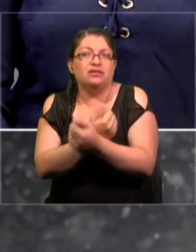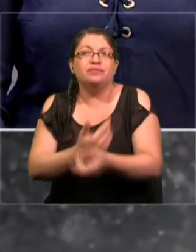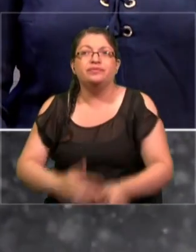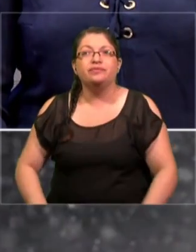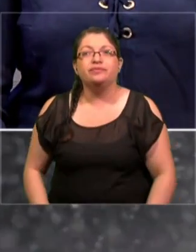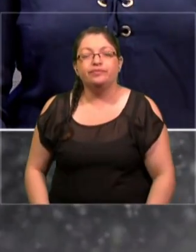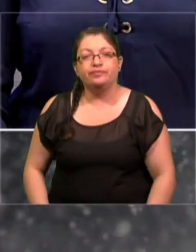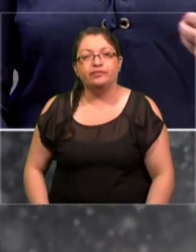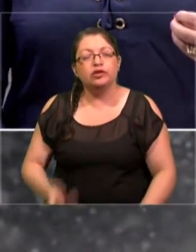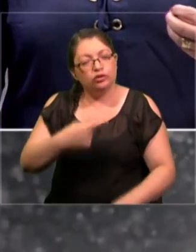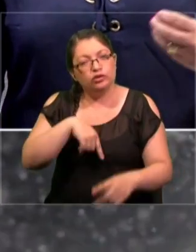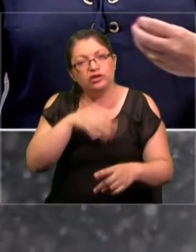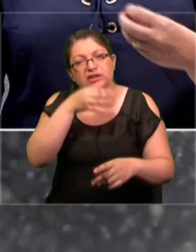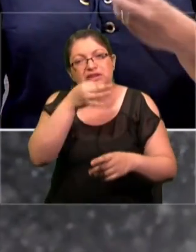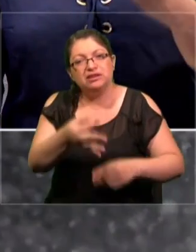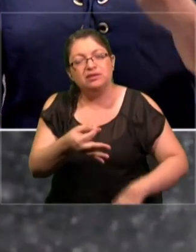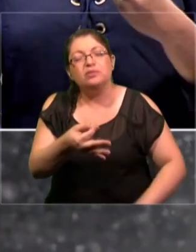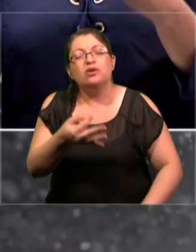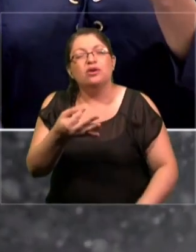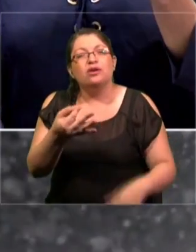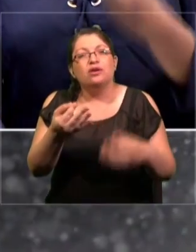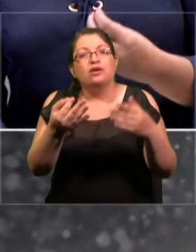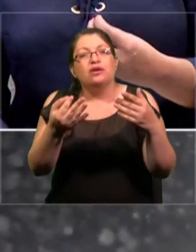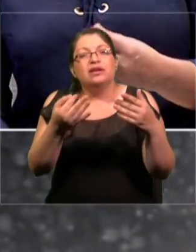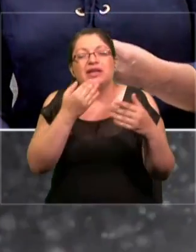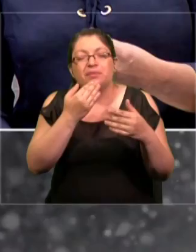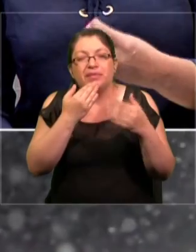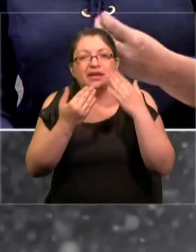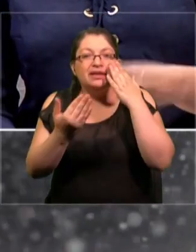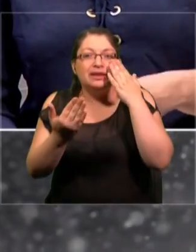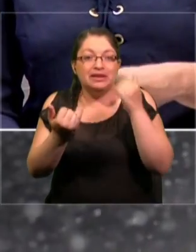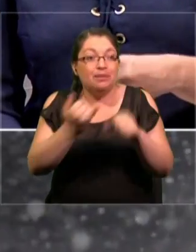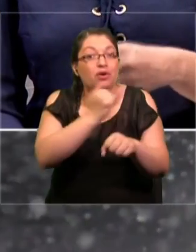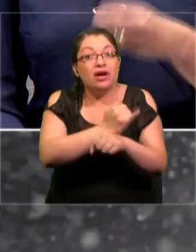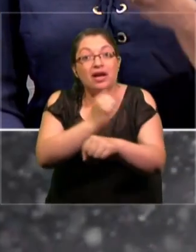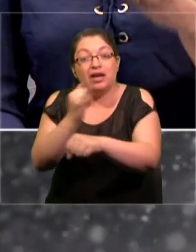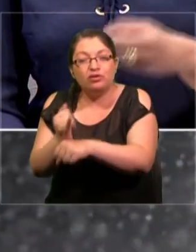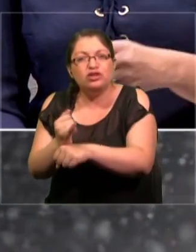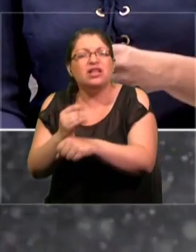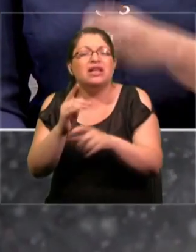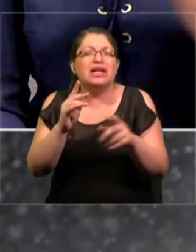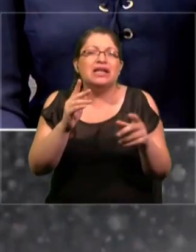perentoria, estamos hablando de niveles de autonomía de las instituciones